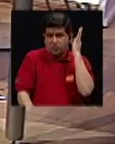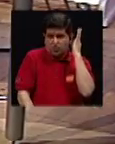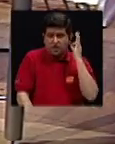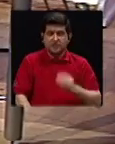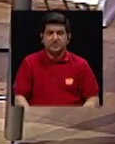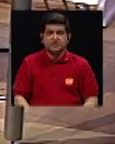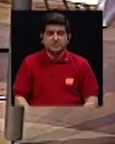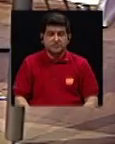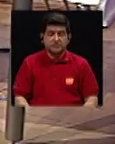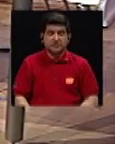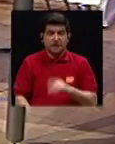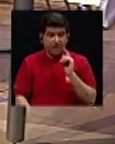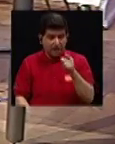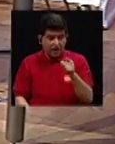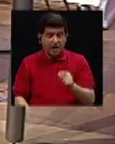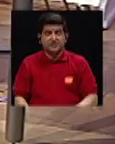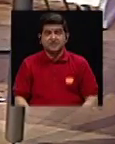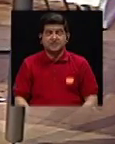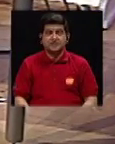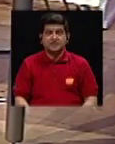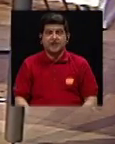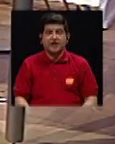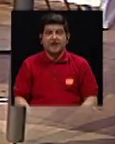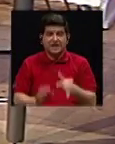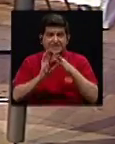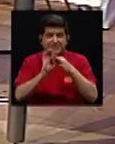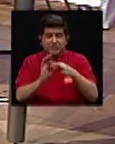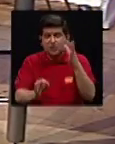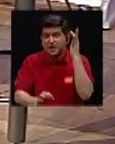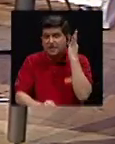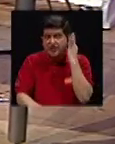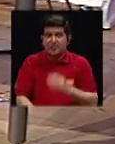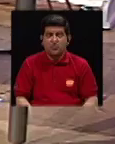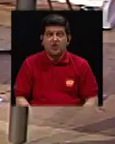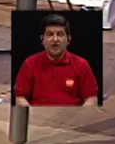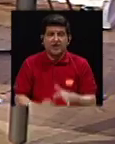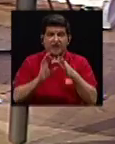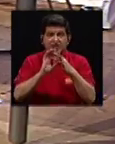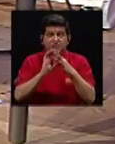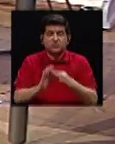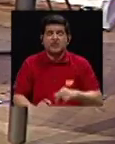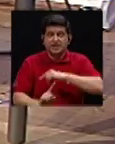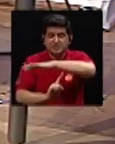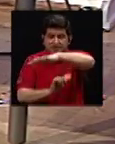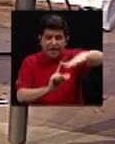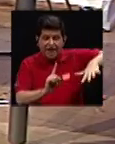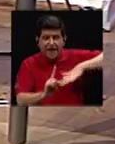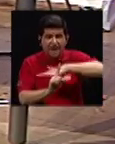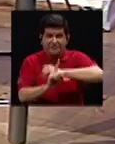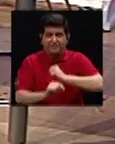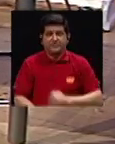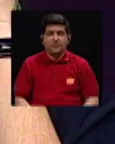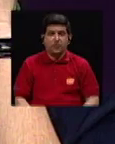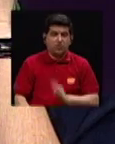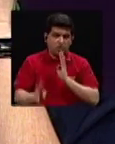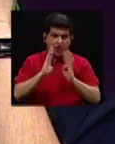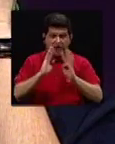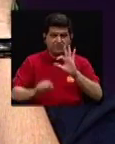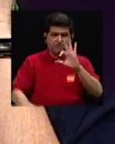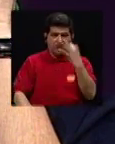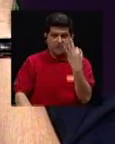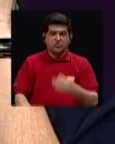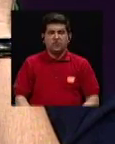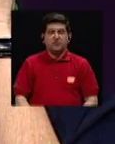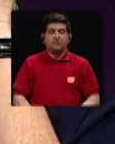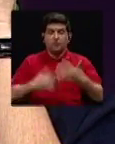avances que han tenido las mujeres y que estas y que estas sexualidades de las mujeres se convierten en sexualidades periféricas